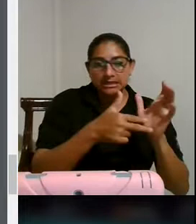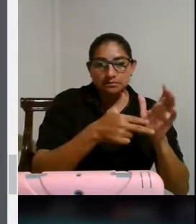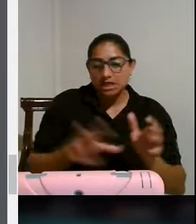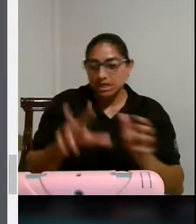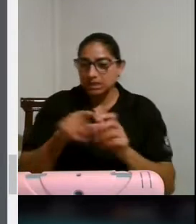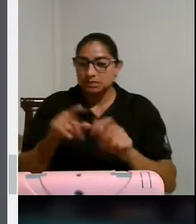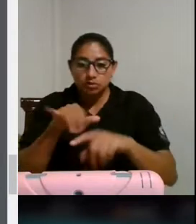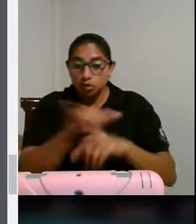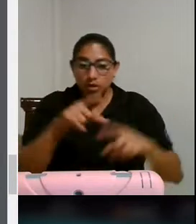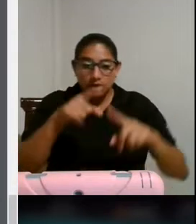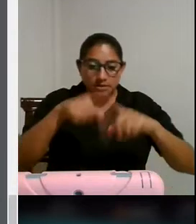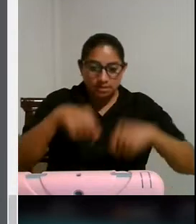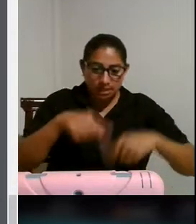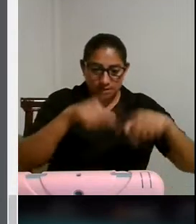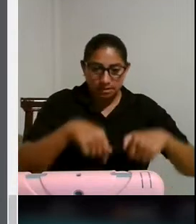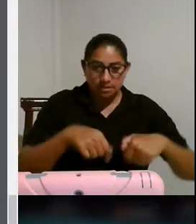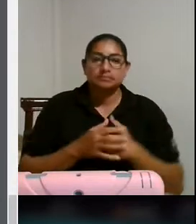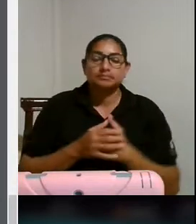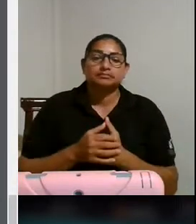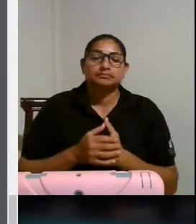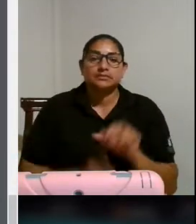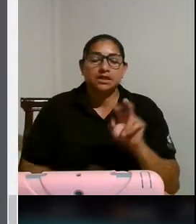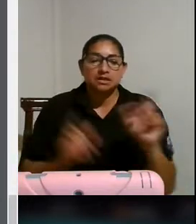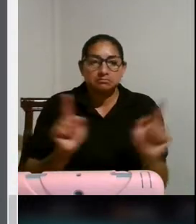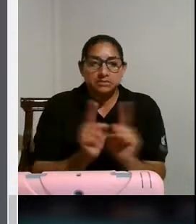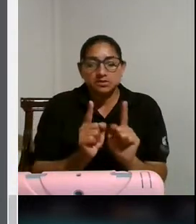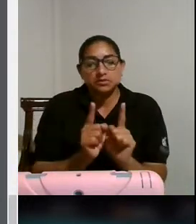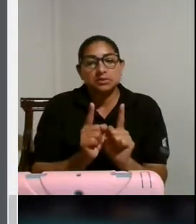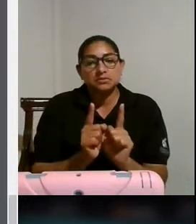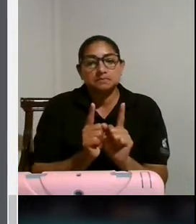cancela. Nos queda así.